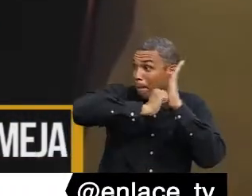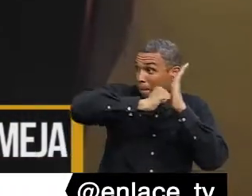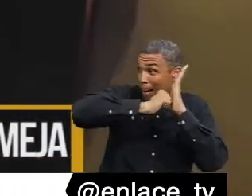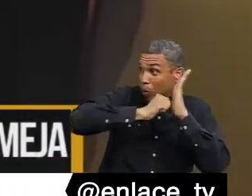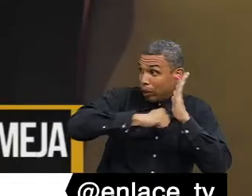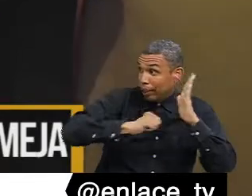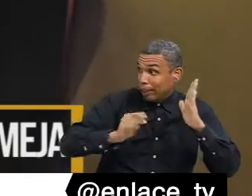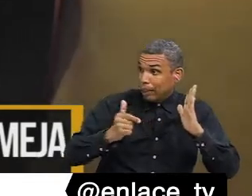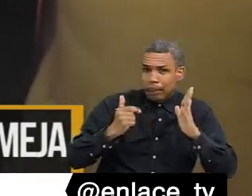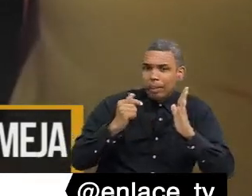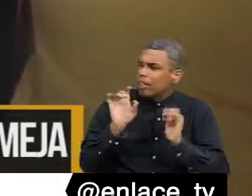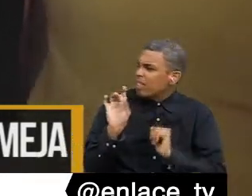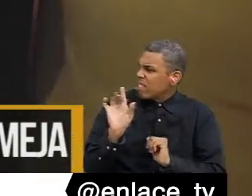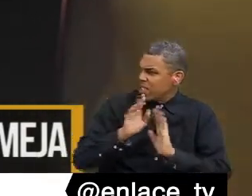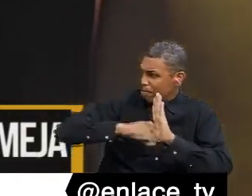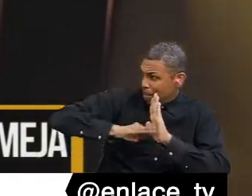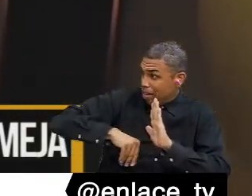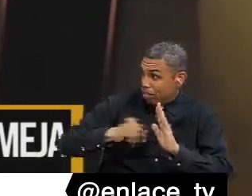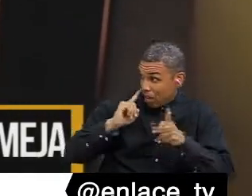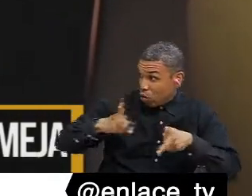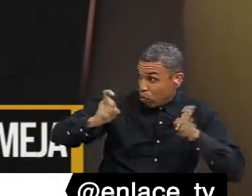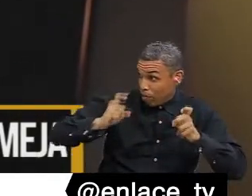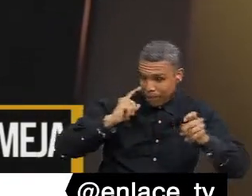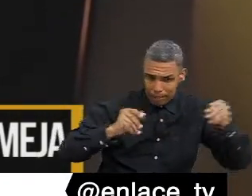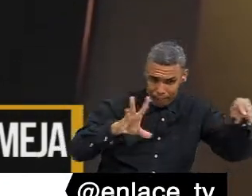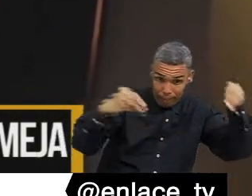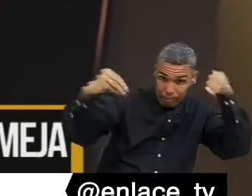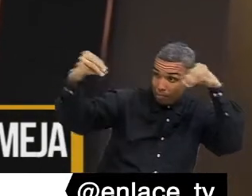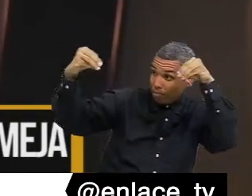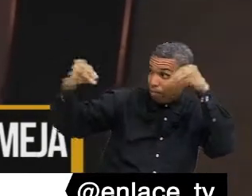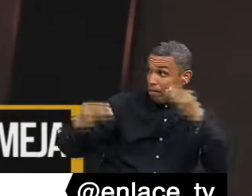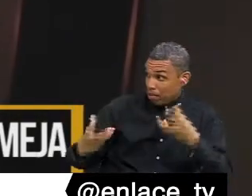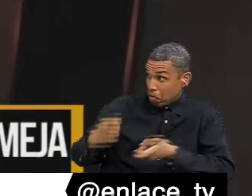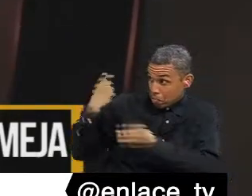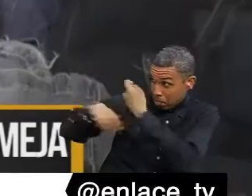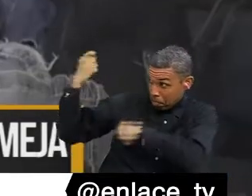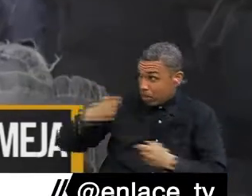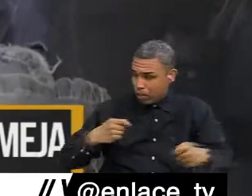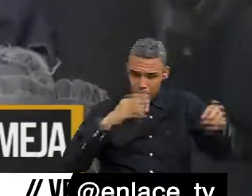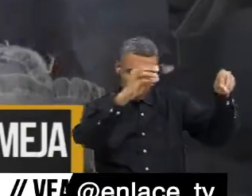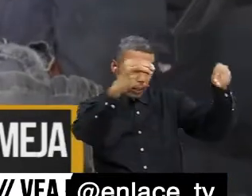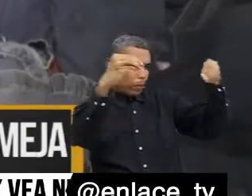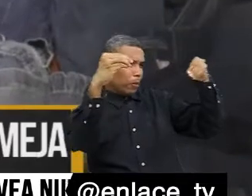todas las derrotas con asado como lo sacan